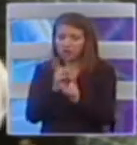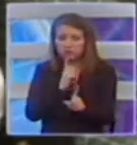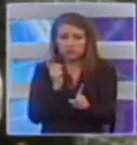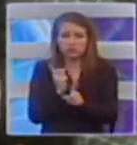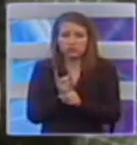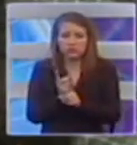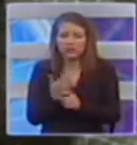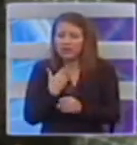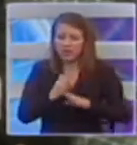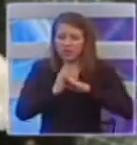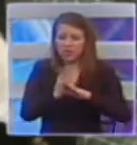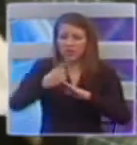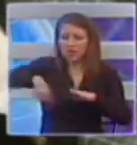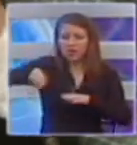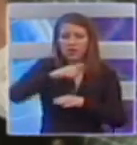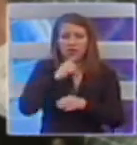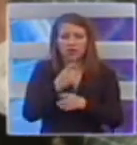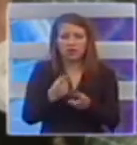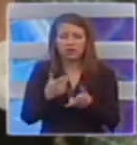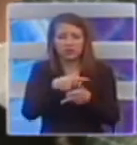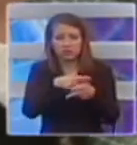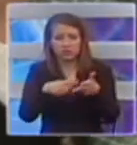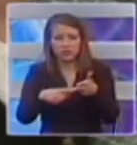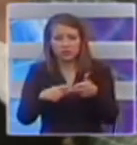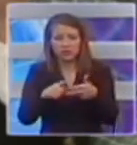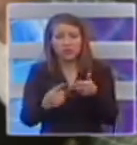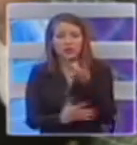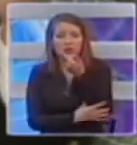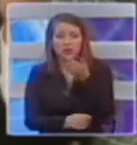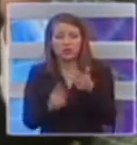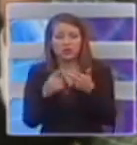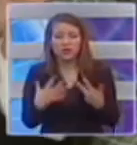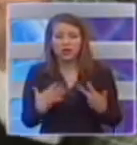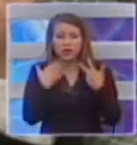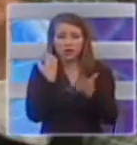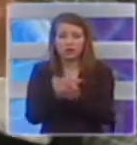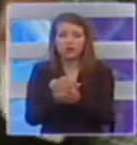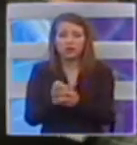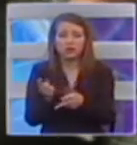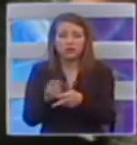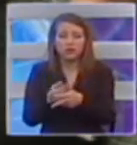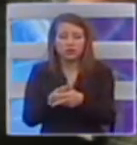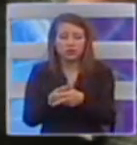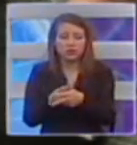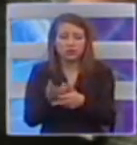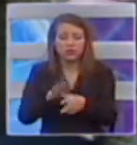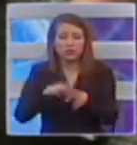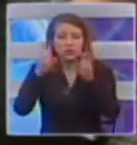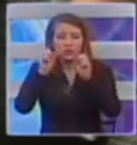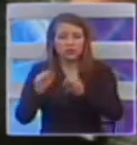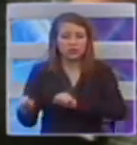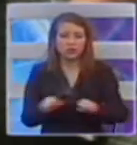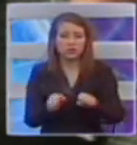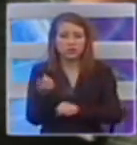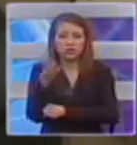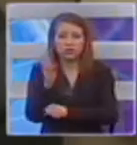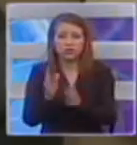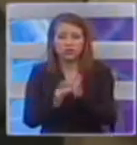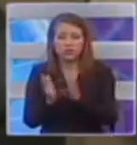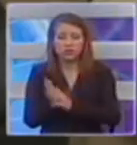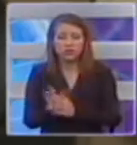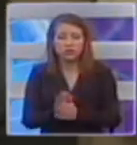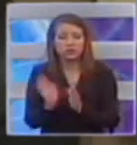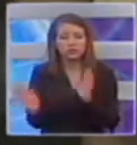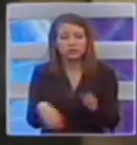para defender a los ecuatorianos de tres enemigos: la pobreza, la crisis económica y los efectos del terremoto del 16 de abril.